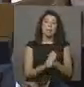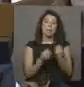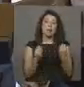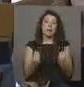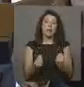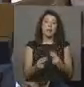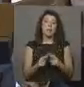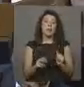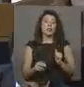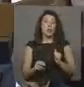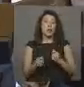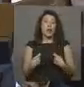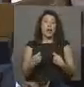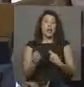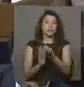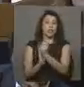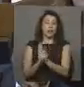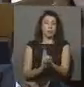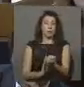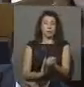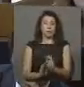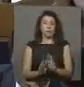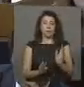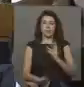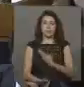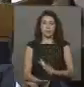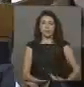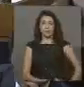en la ejecución presupuestaria. He dicho, gracias, presidente.